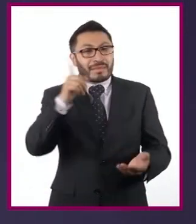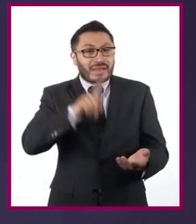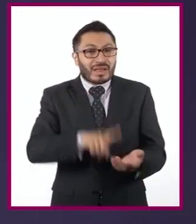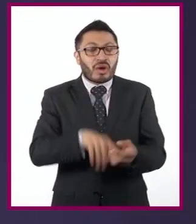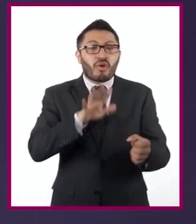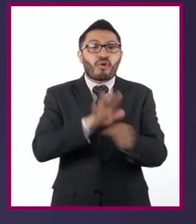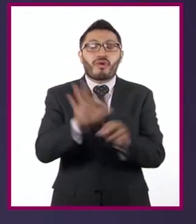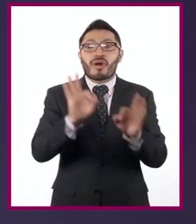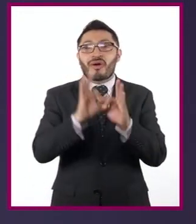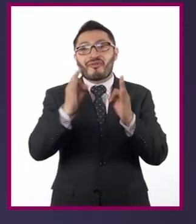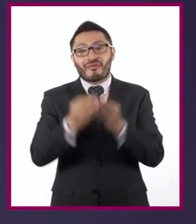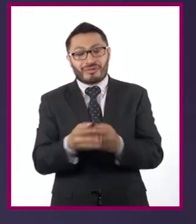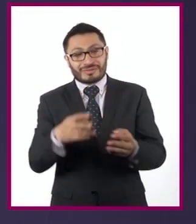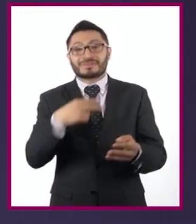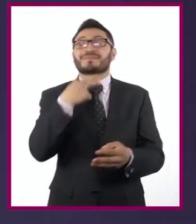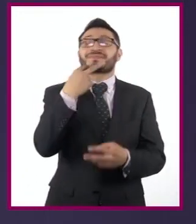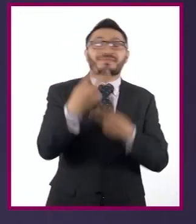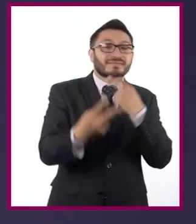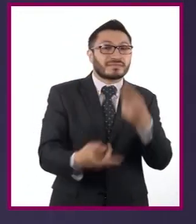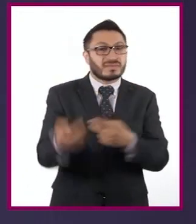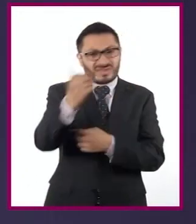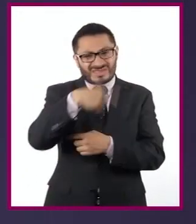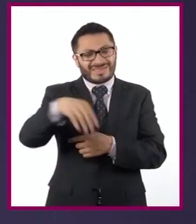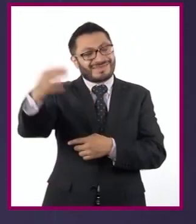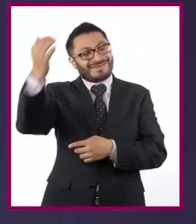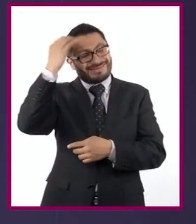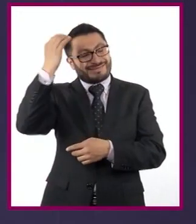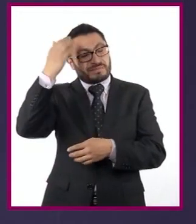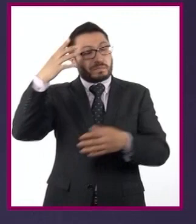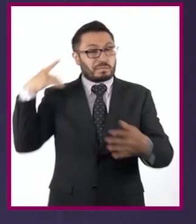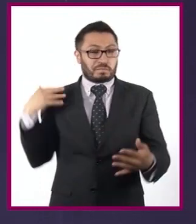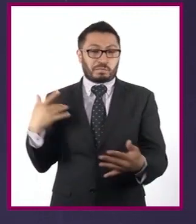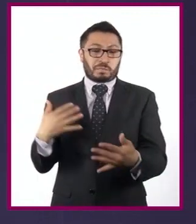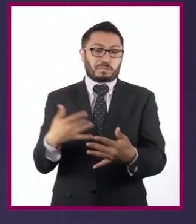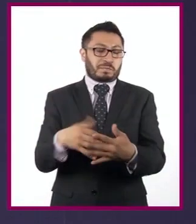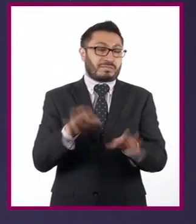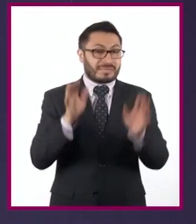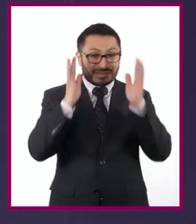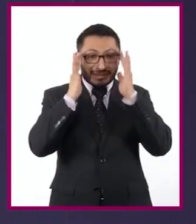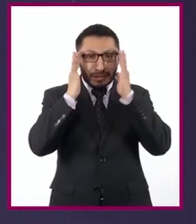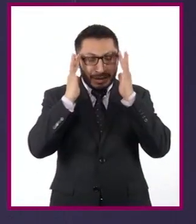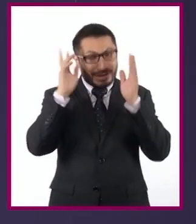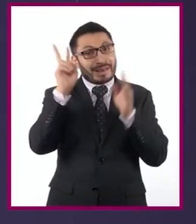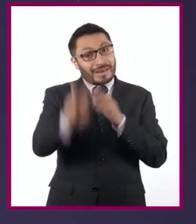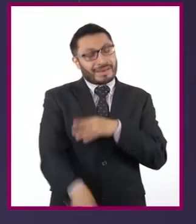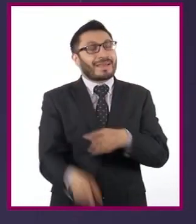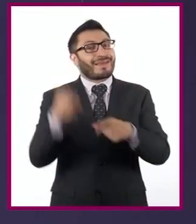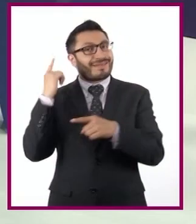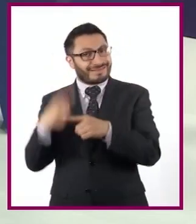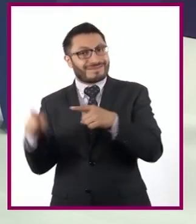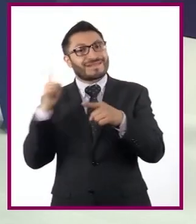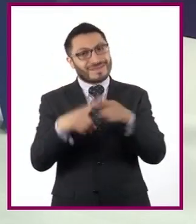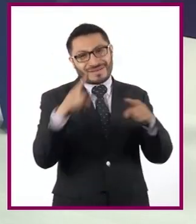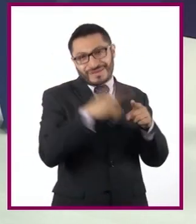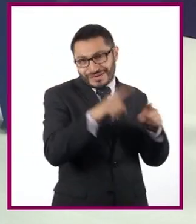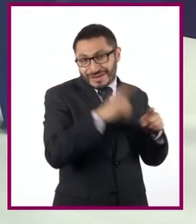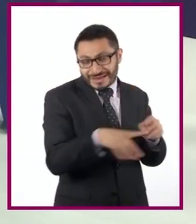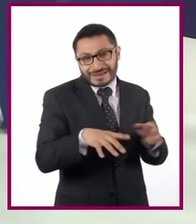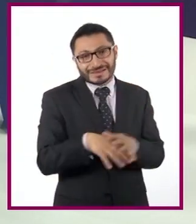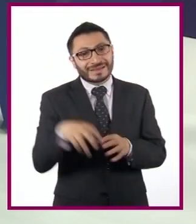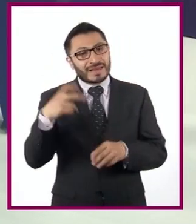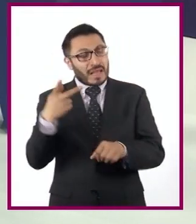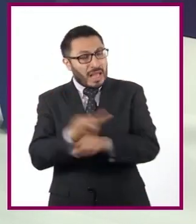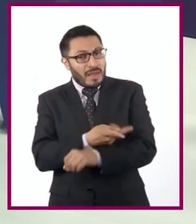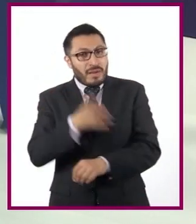tonos y pronunciaciones que han escuchado a lo largo de su vida. ¿Verdad que estos son variados? Eso sucede por